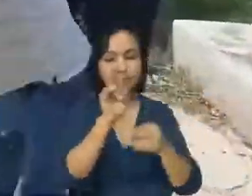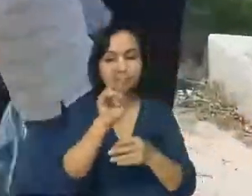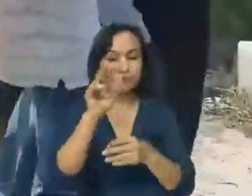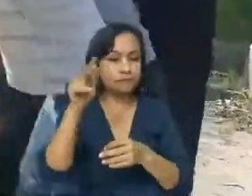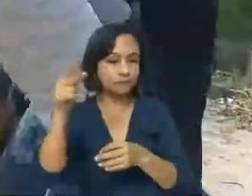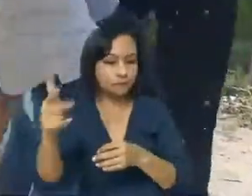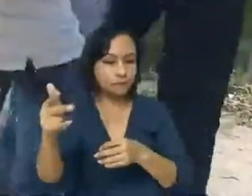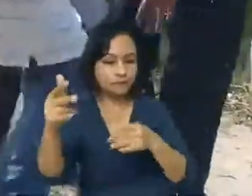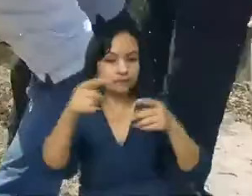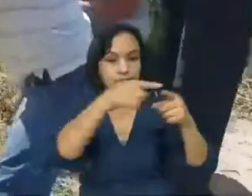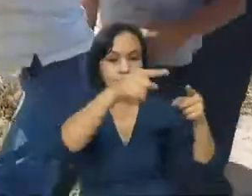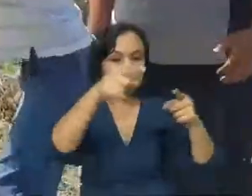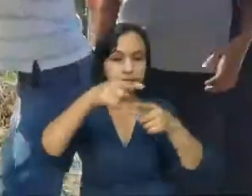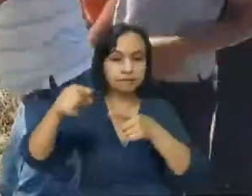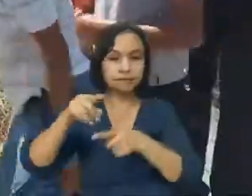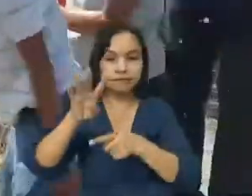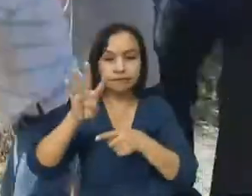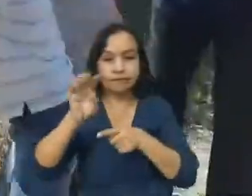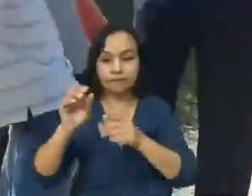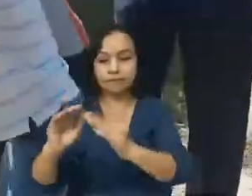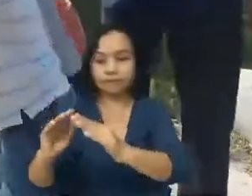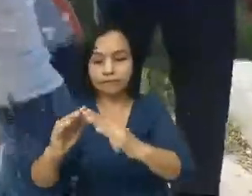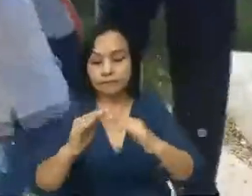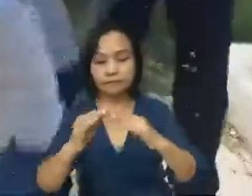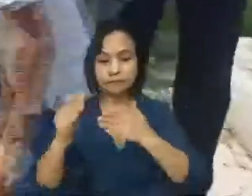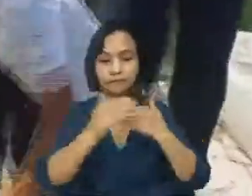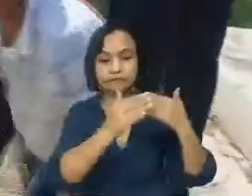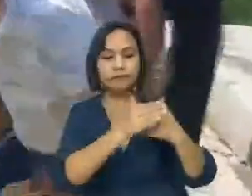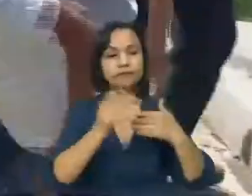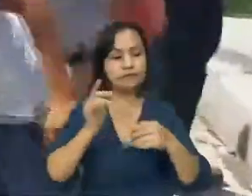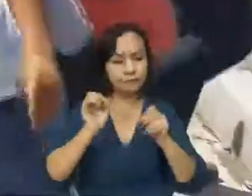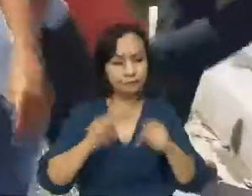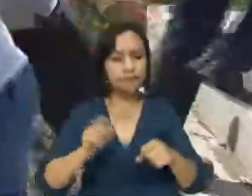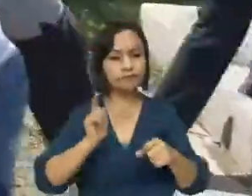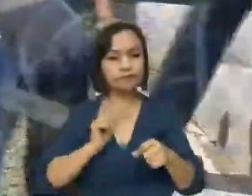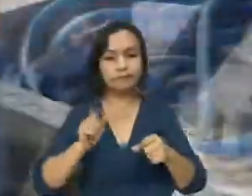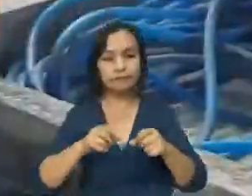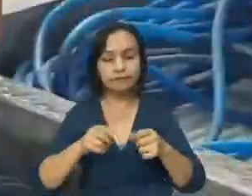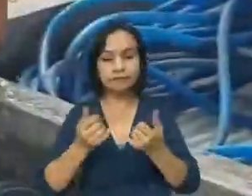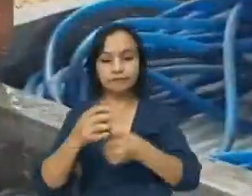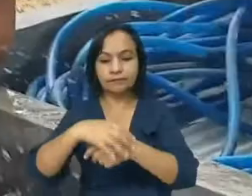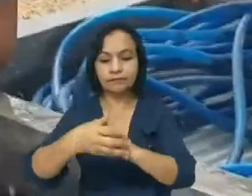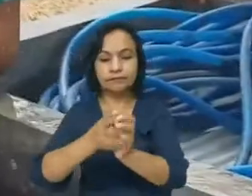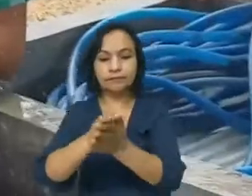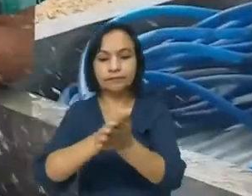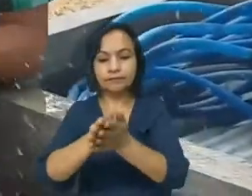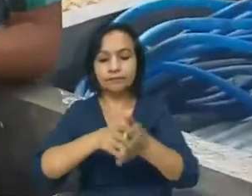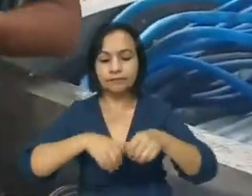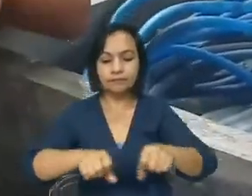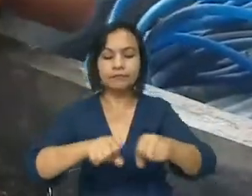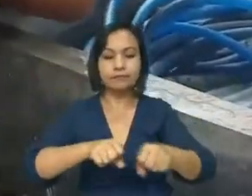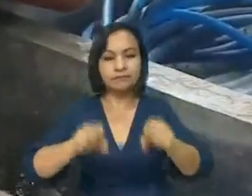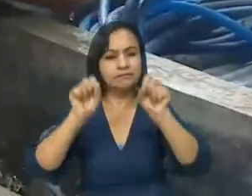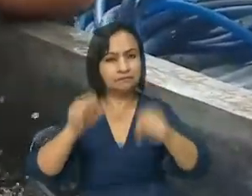28 municipios y 40 comunidades que van a tener también sus servicios de lavamanos o lavandero, como le